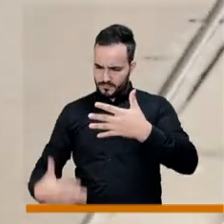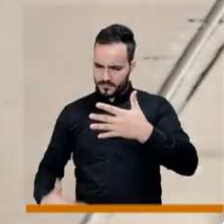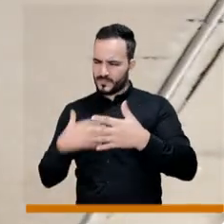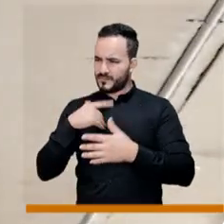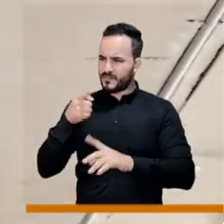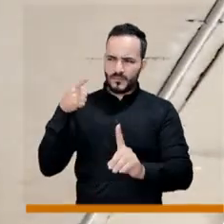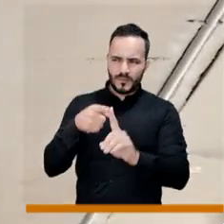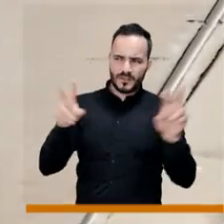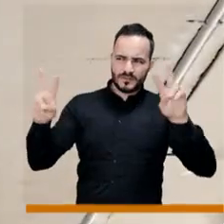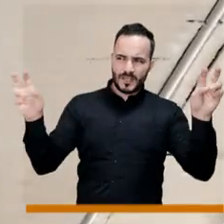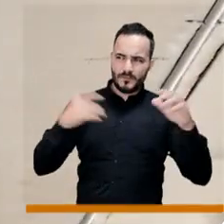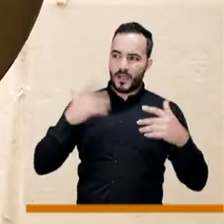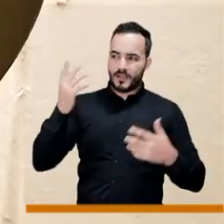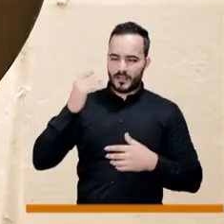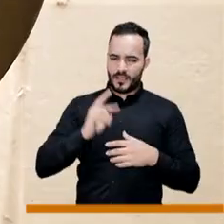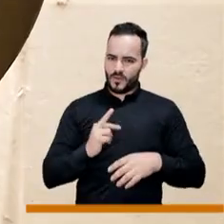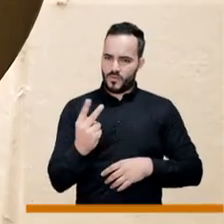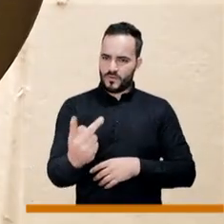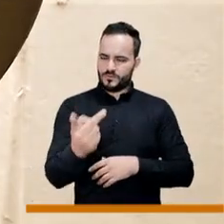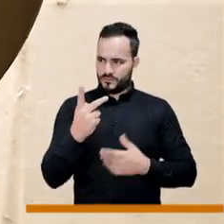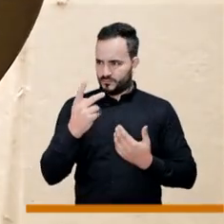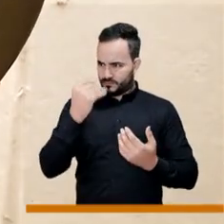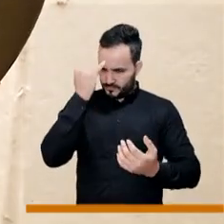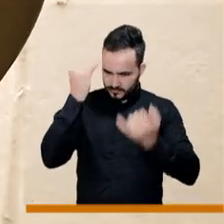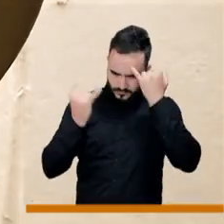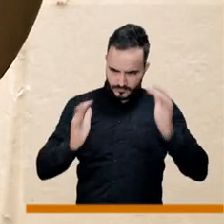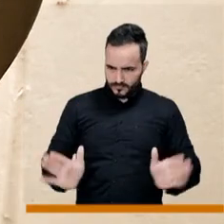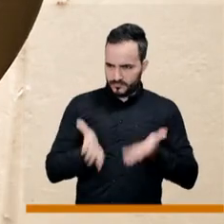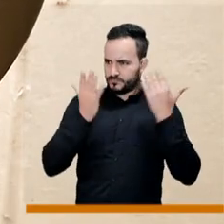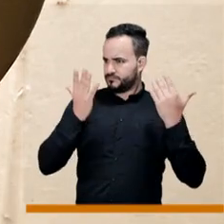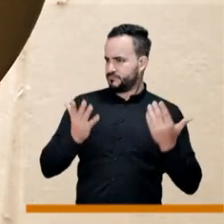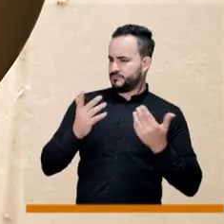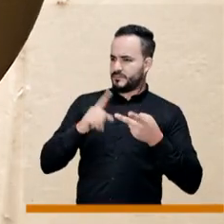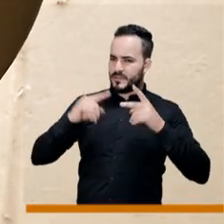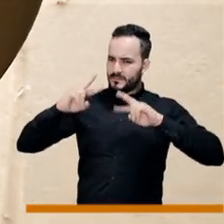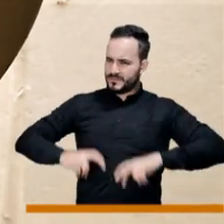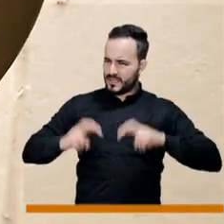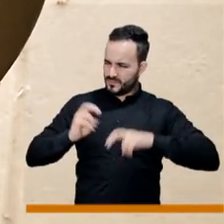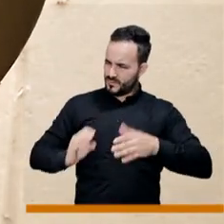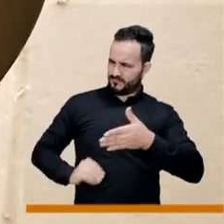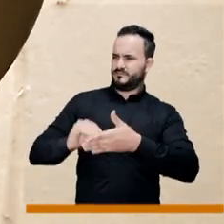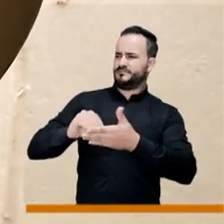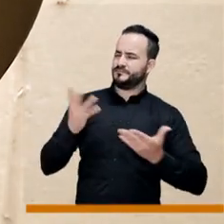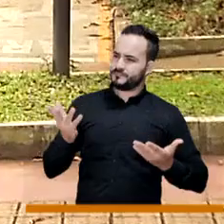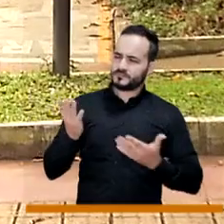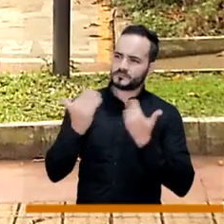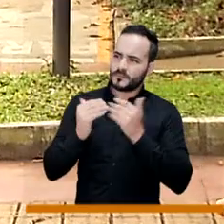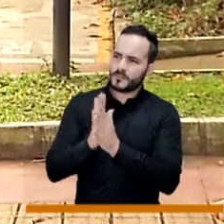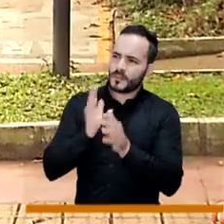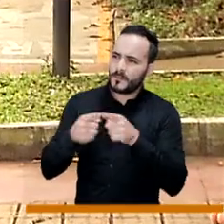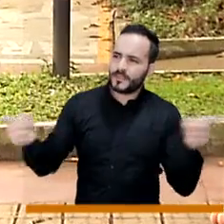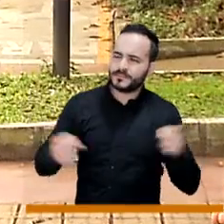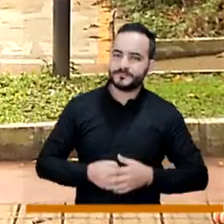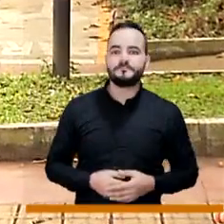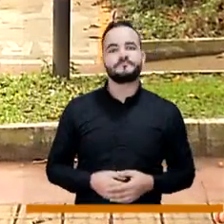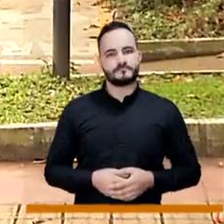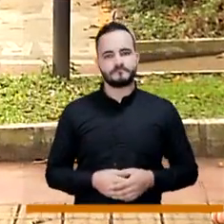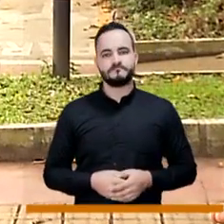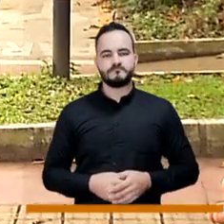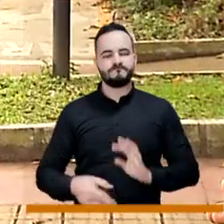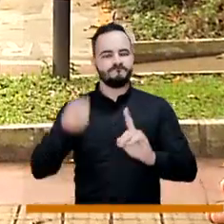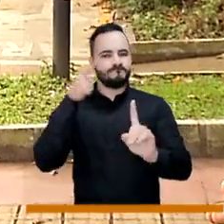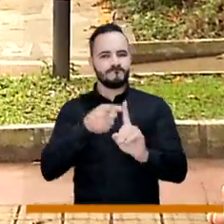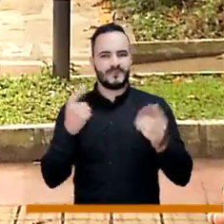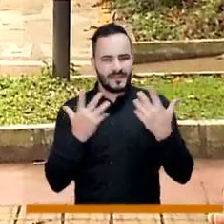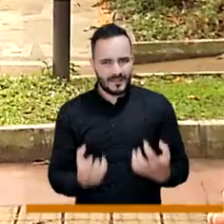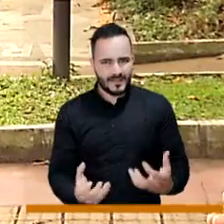es la línea de innovación y desarrollo, una línea de investigación. Cuéntenos de qué se trata. Pues pretendemos fomentar y